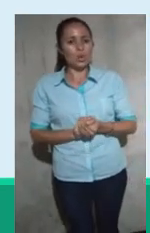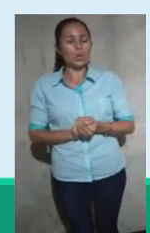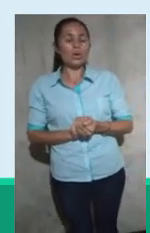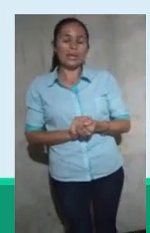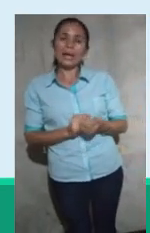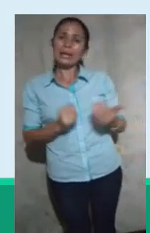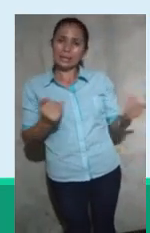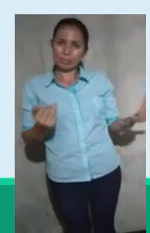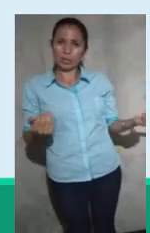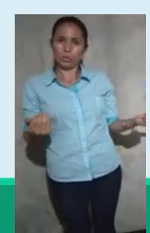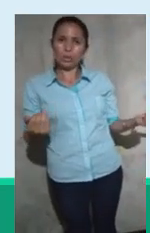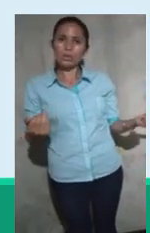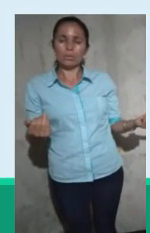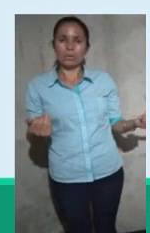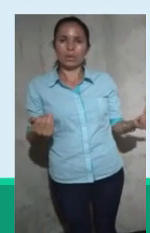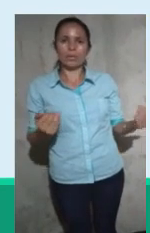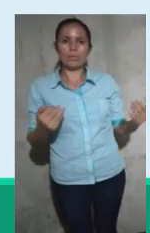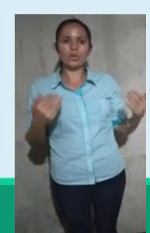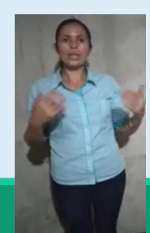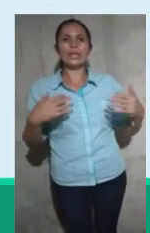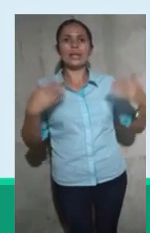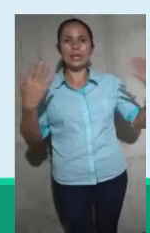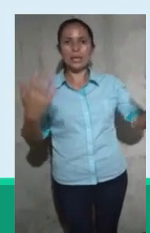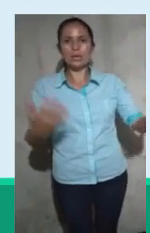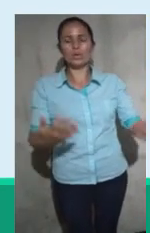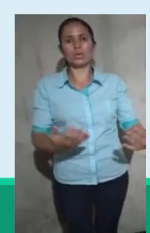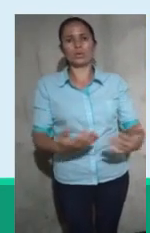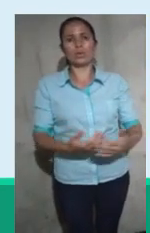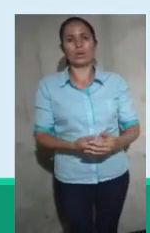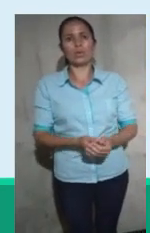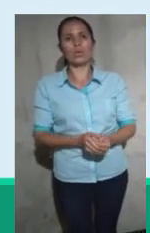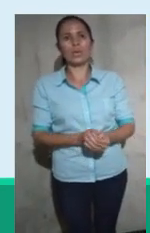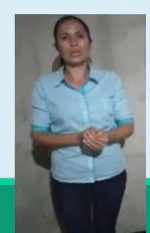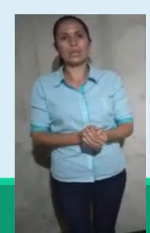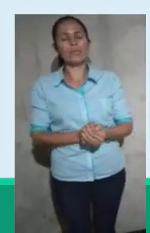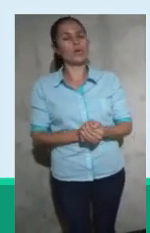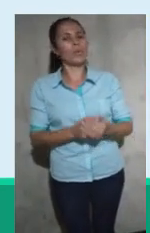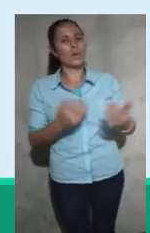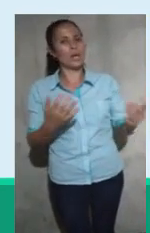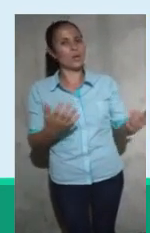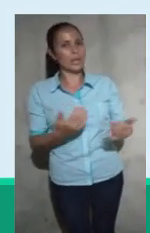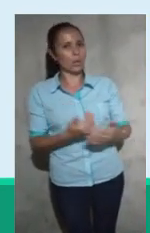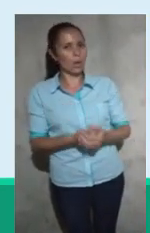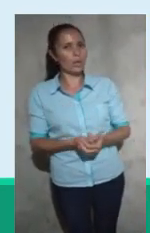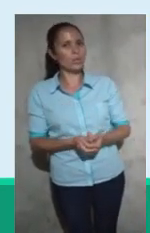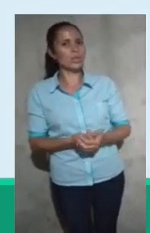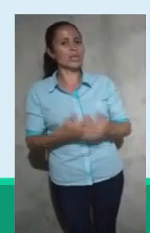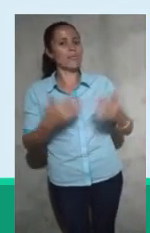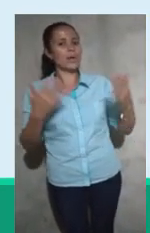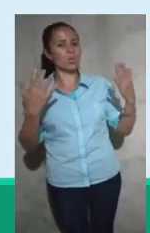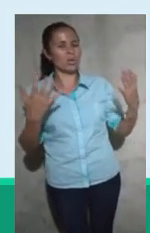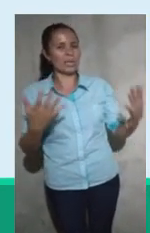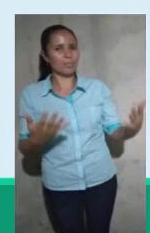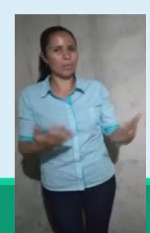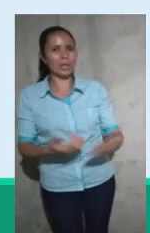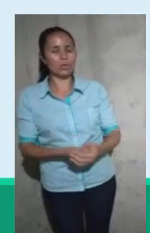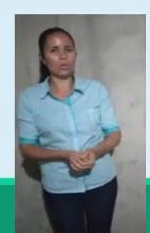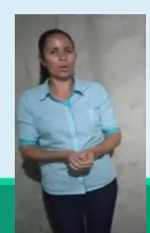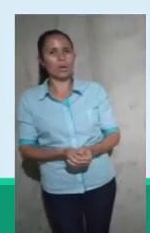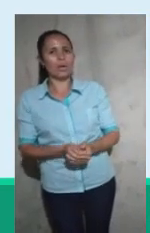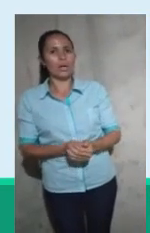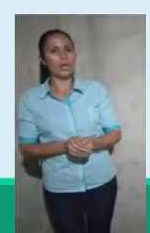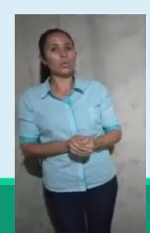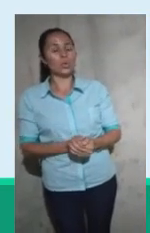Emplear un tono cordial y respetuoso. Debemos de dirigirnos con ese vocabulario adecuado, siempre con